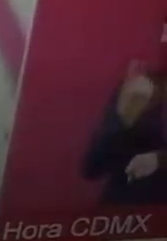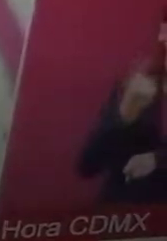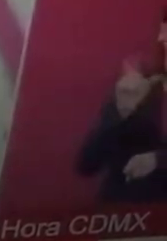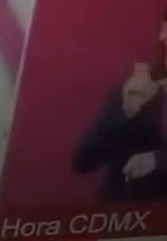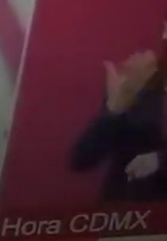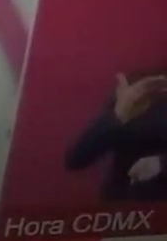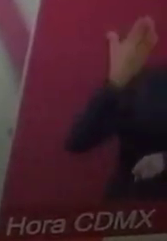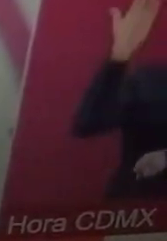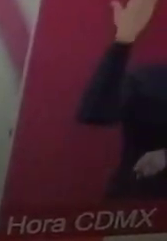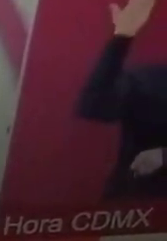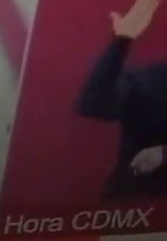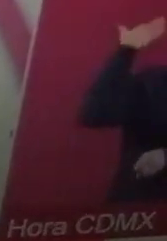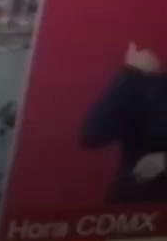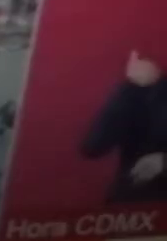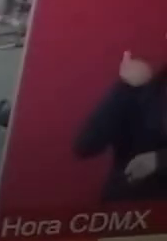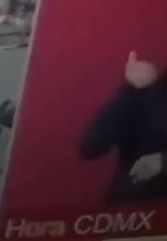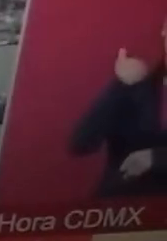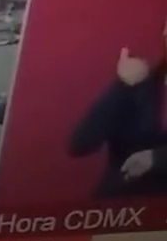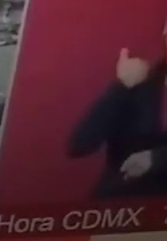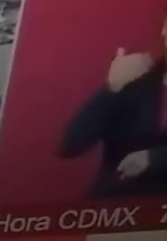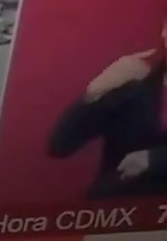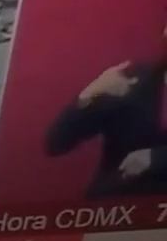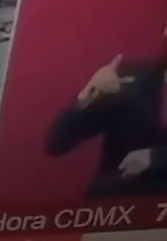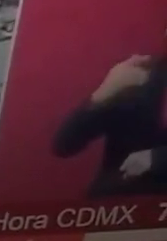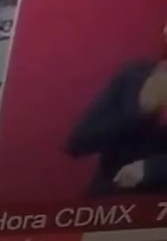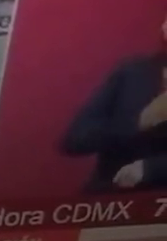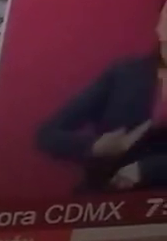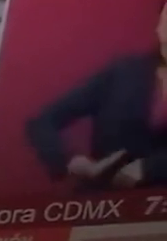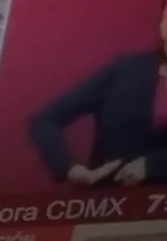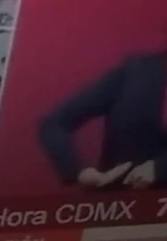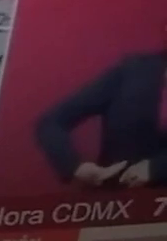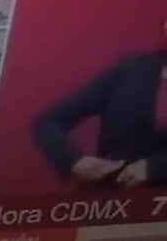iniciaron el gobierno de Porfirio Díaz